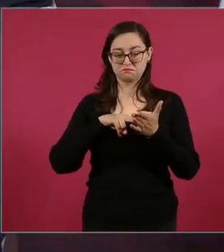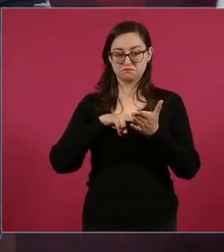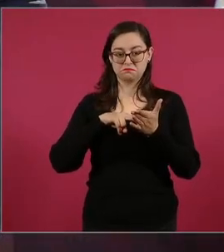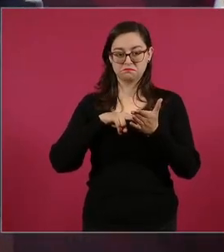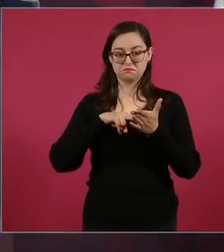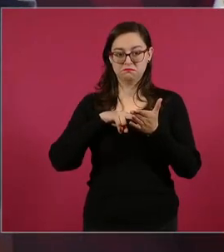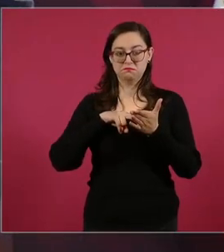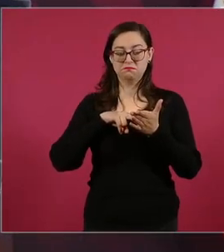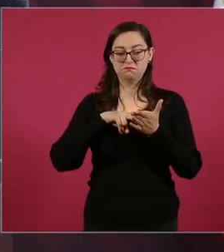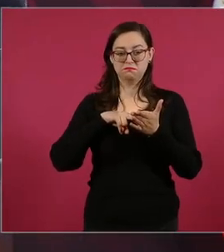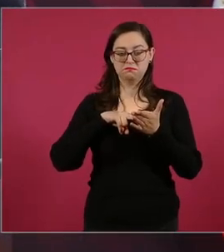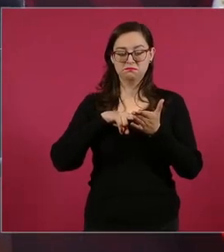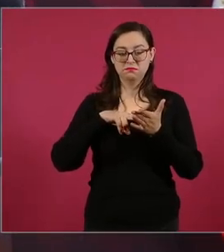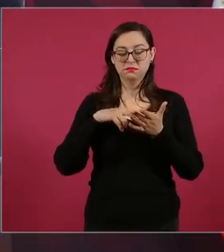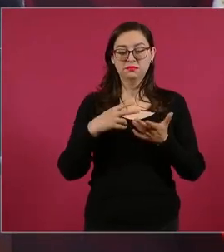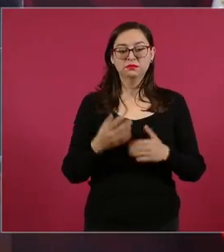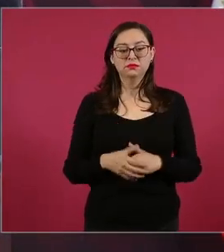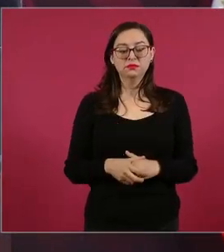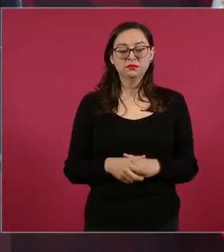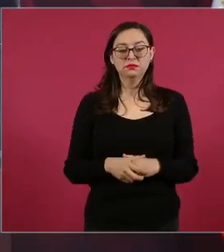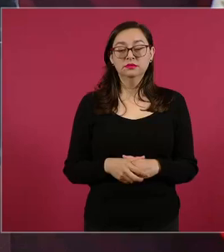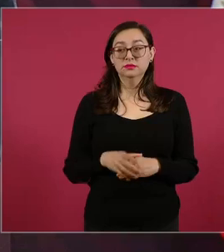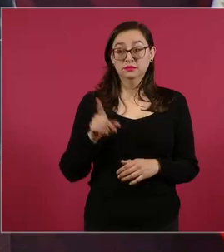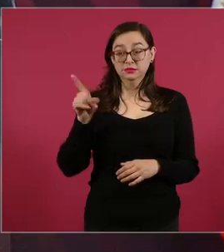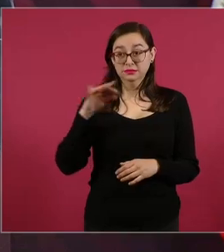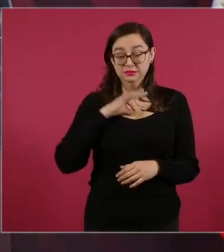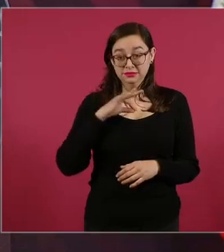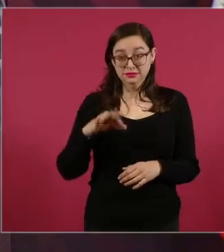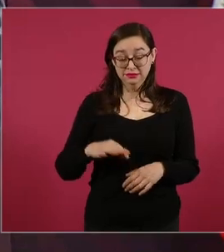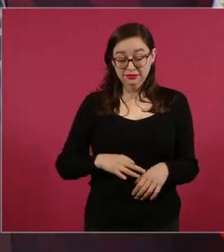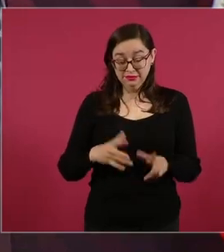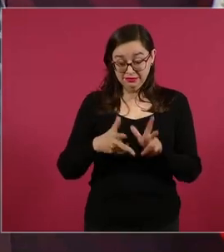Cuando esté terminada esa obra,